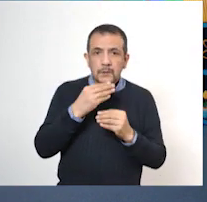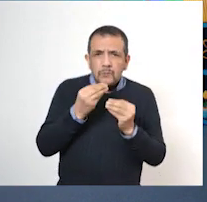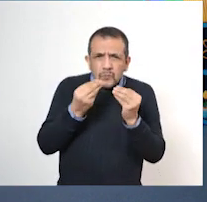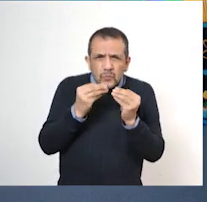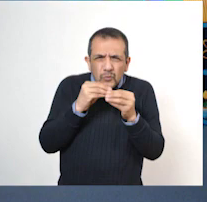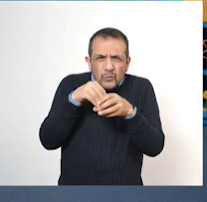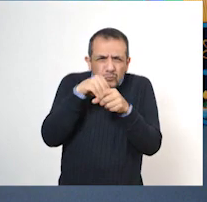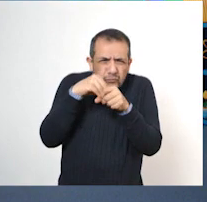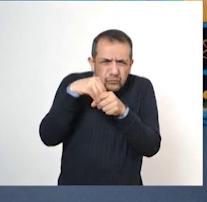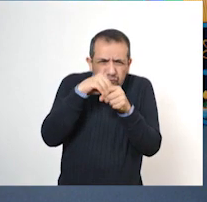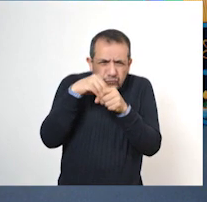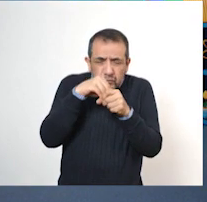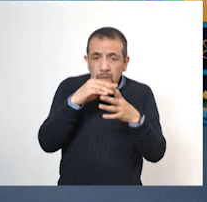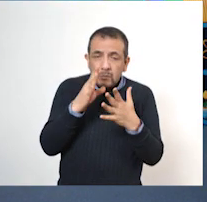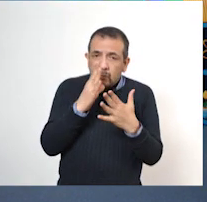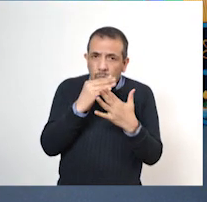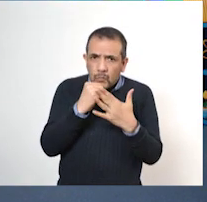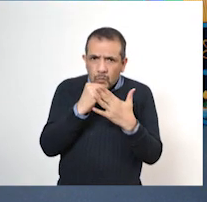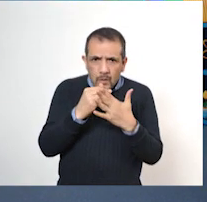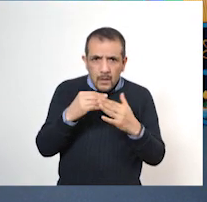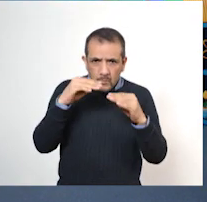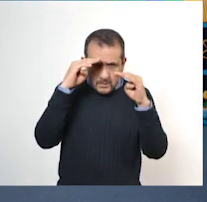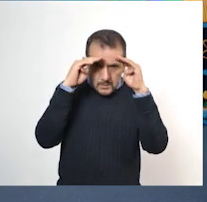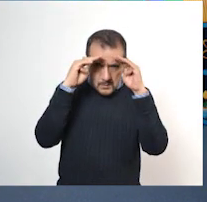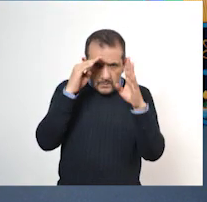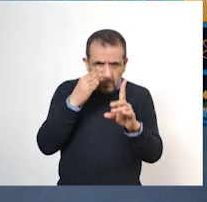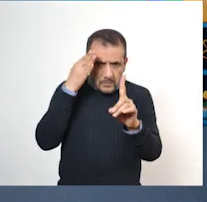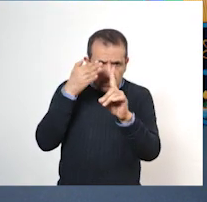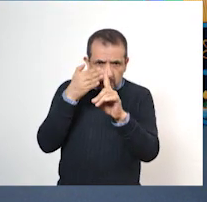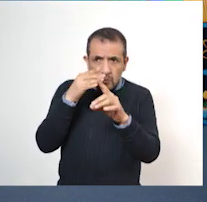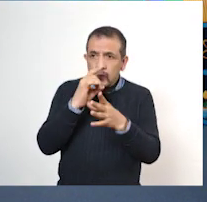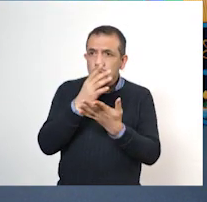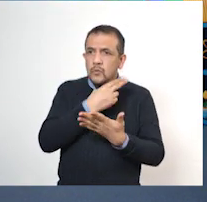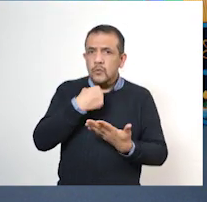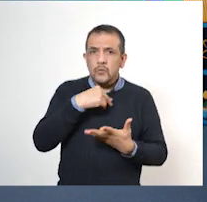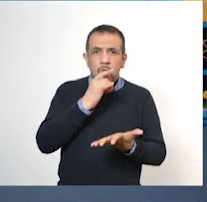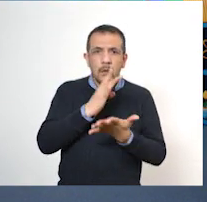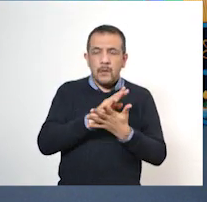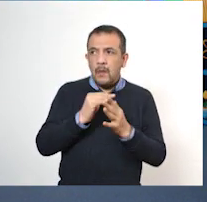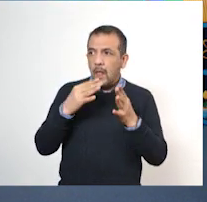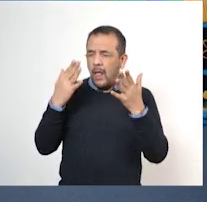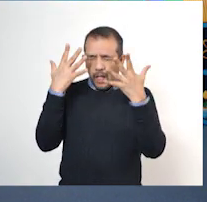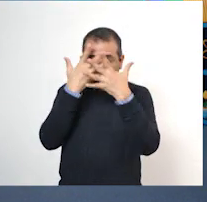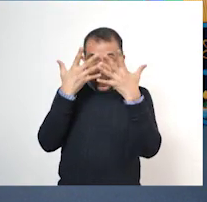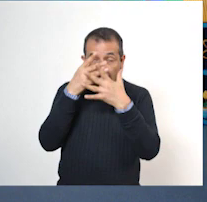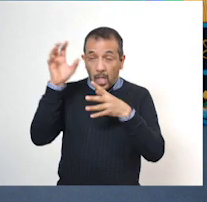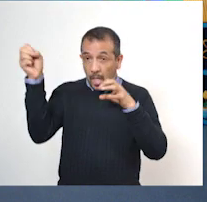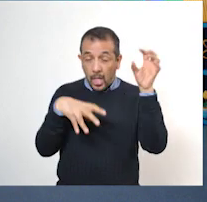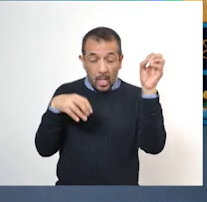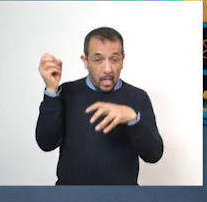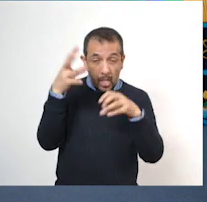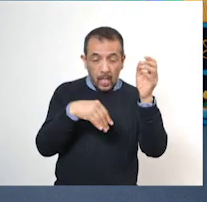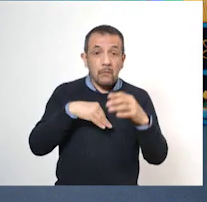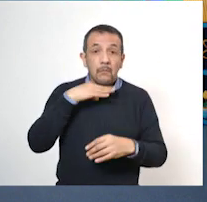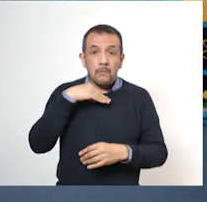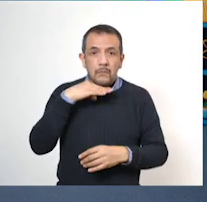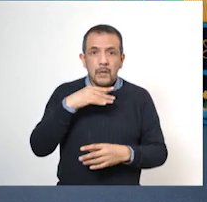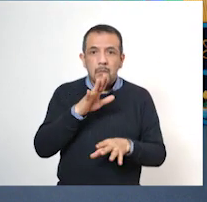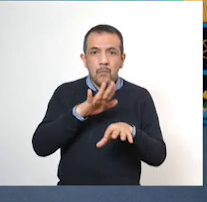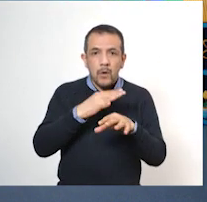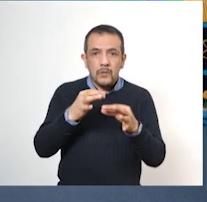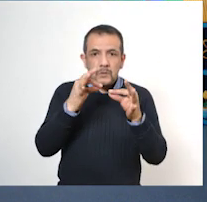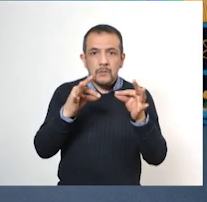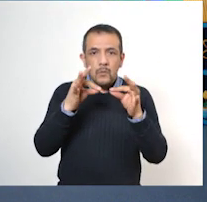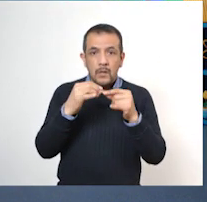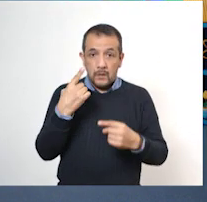Son tantos que ya no podemos pensar. Nos aturden y solo reaccionamos. Por eso es importante entrenar el